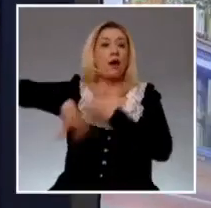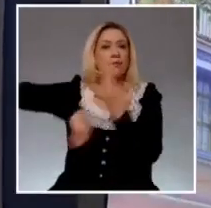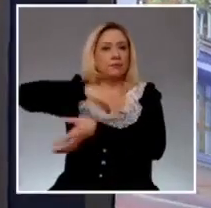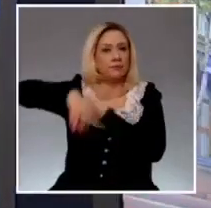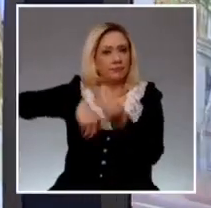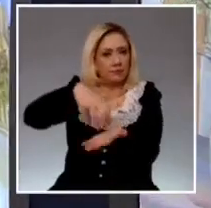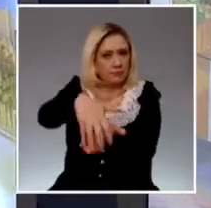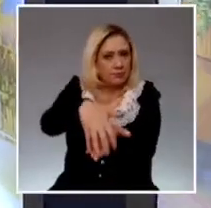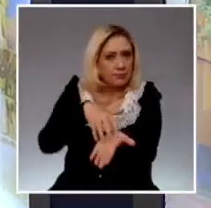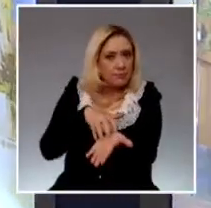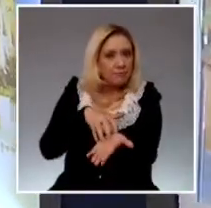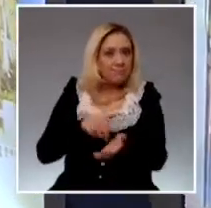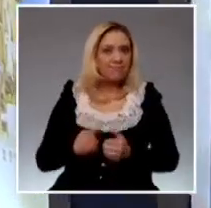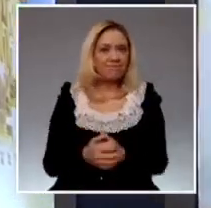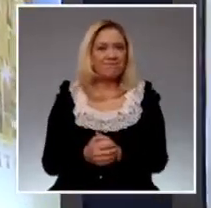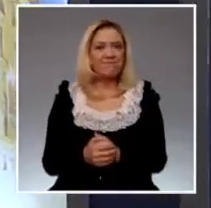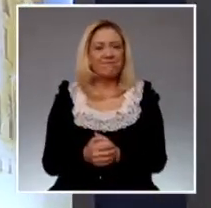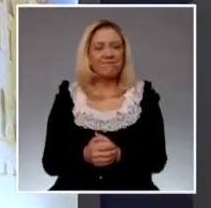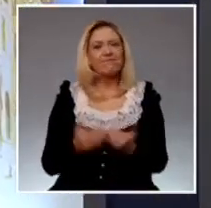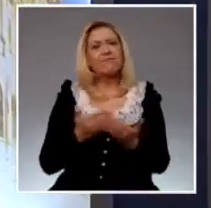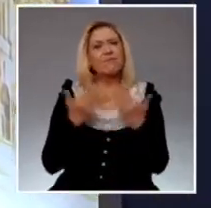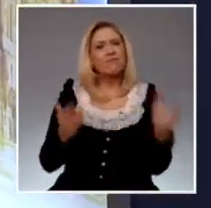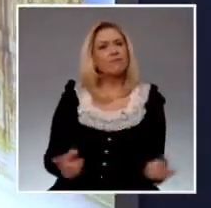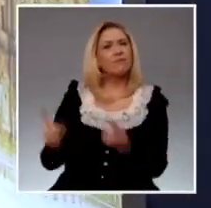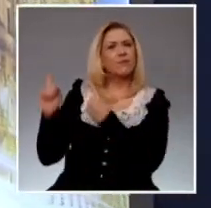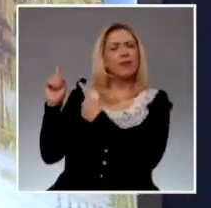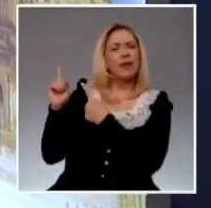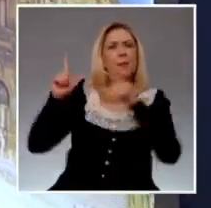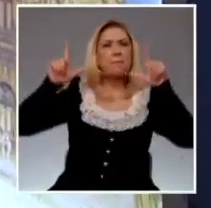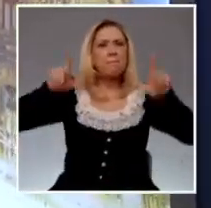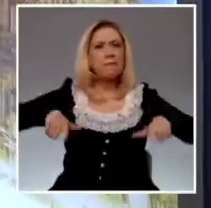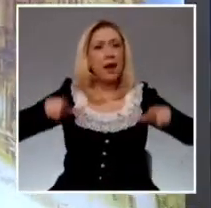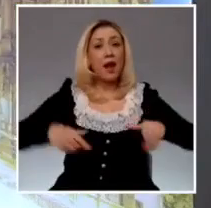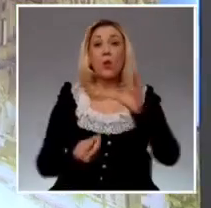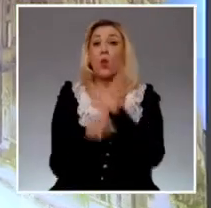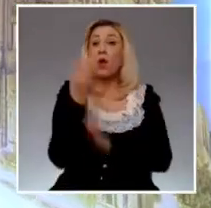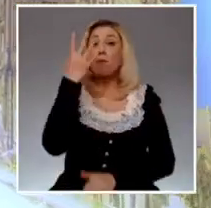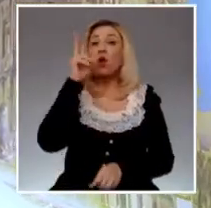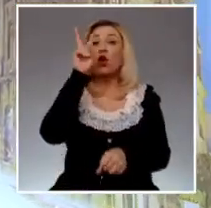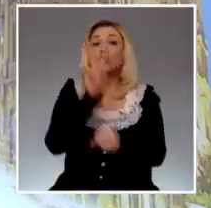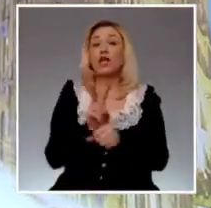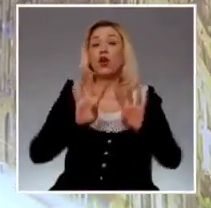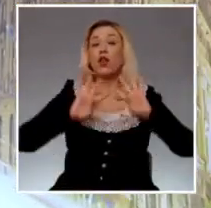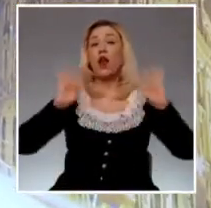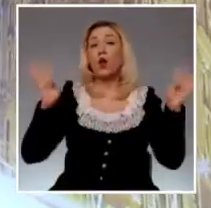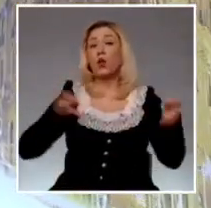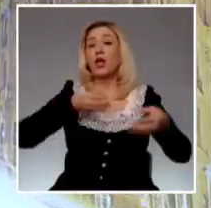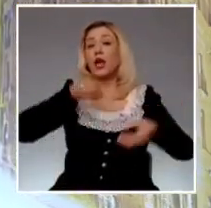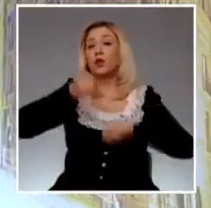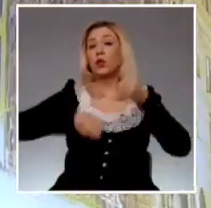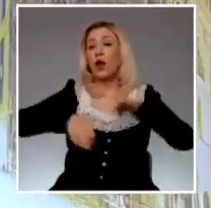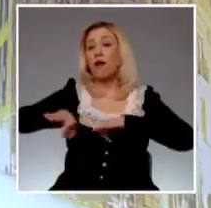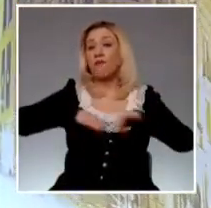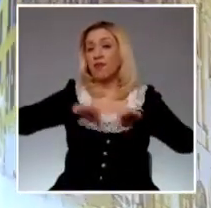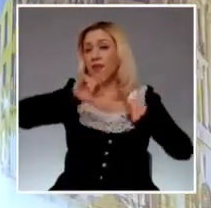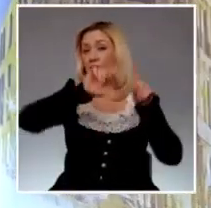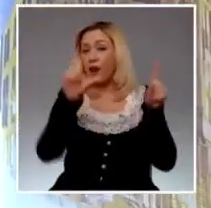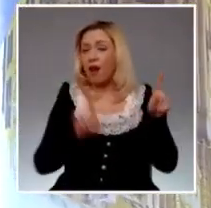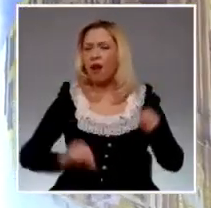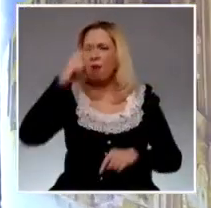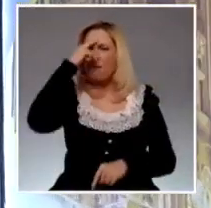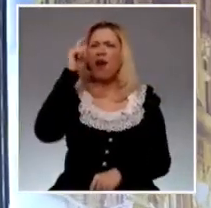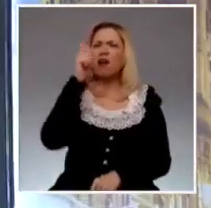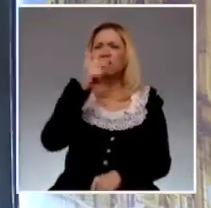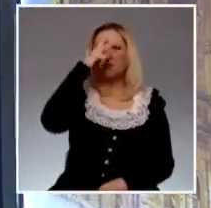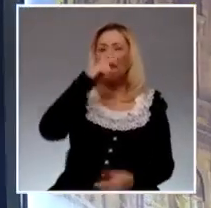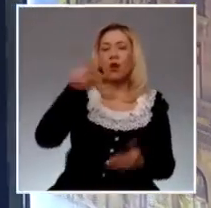Y ahora le invitamos a conocer el micrositio del Consejo de la Judicatura que explica las convenciones internacionales de las que México es parte para